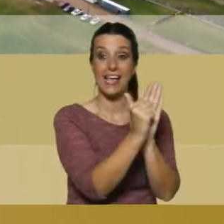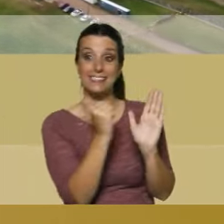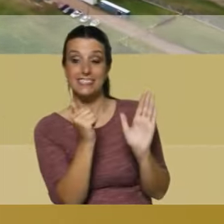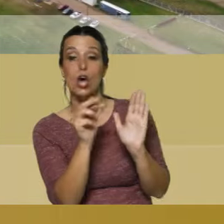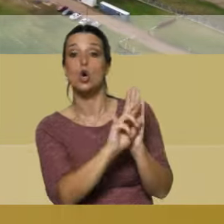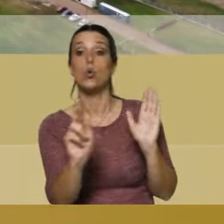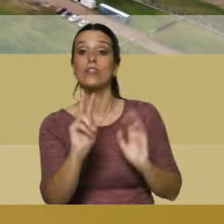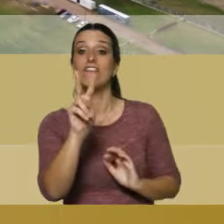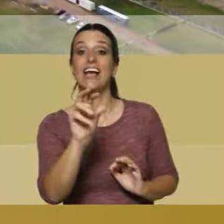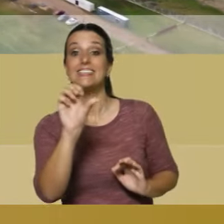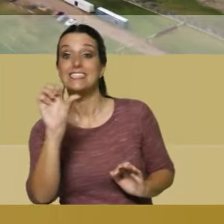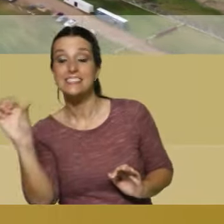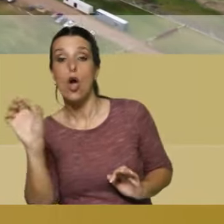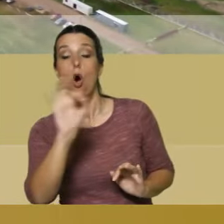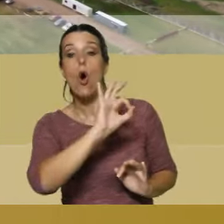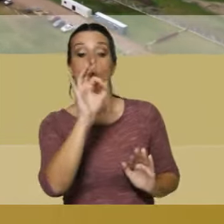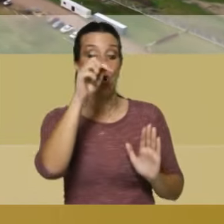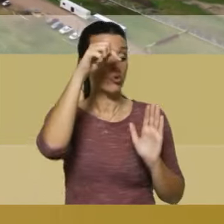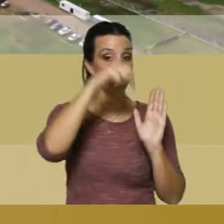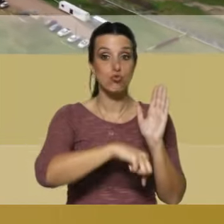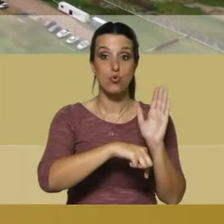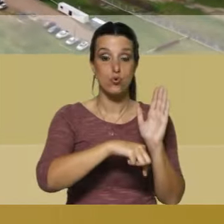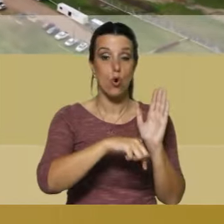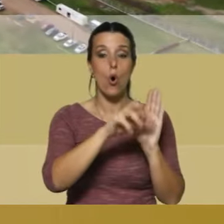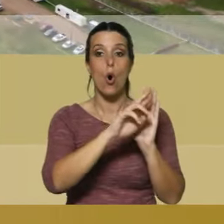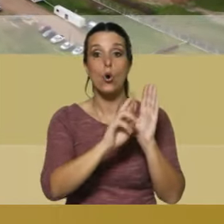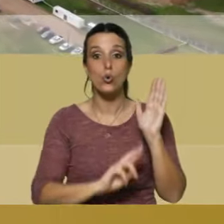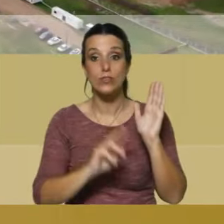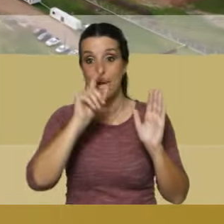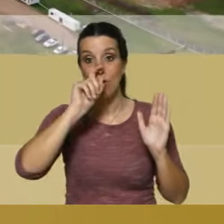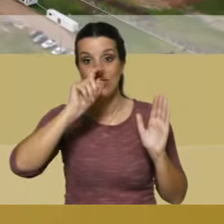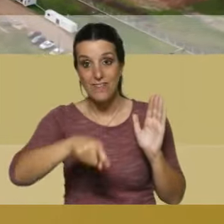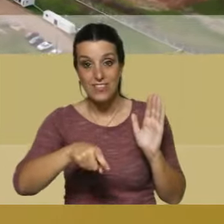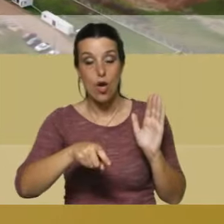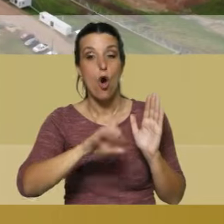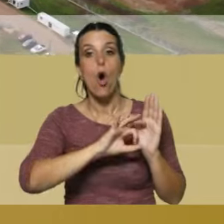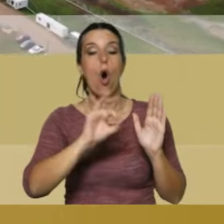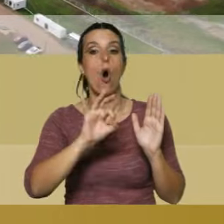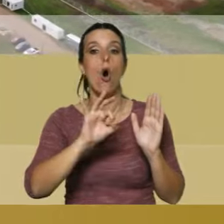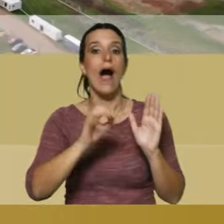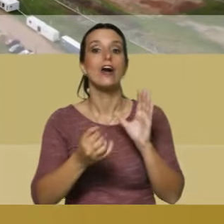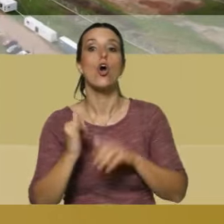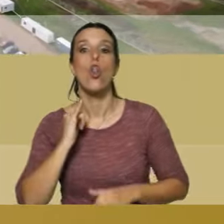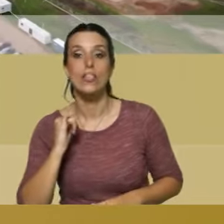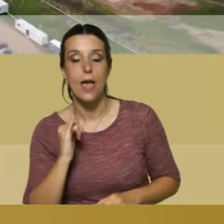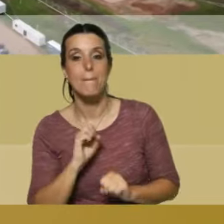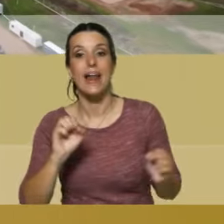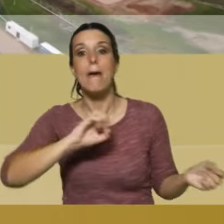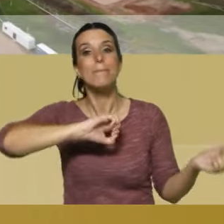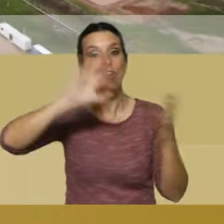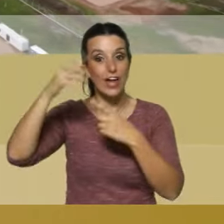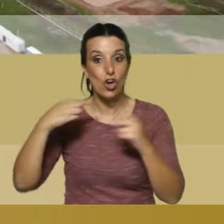ruta se o hacia el sur por cualquiera la ruta que lleguen a Montevideo aún más a Nueva Palmira para exportar